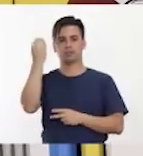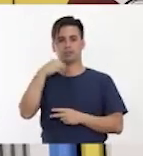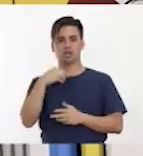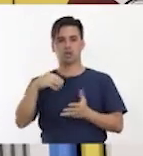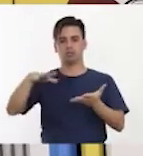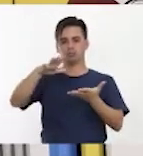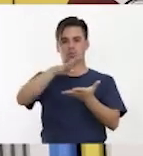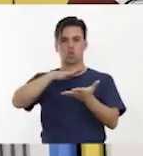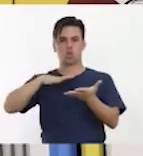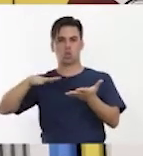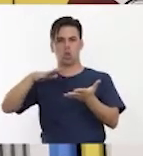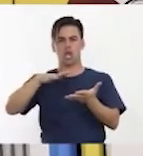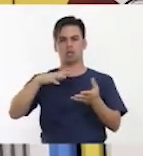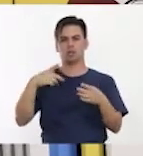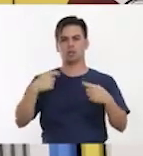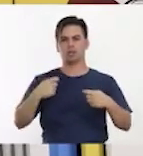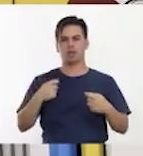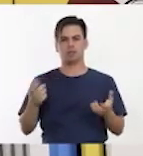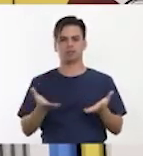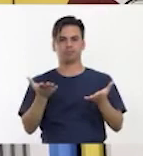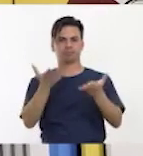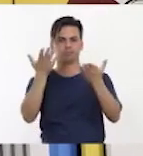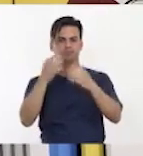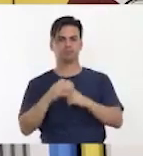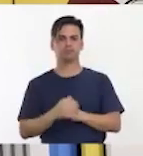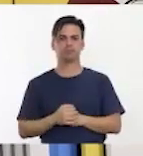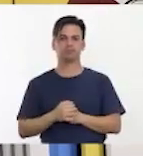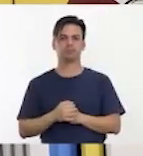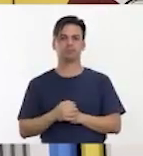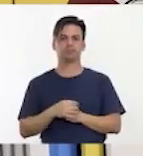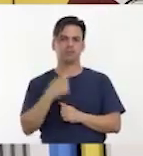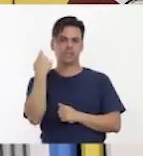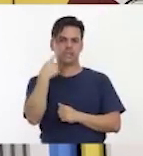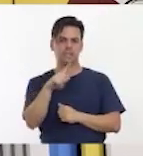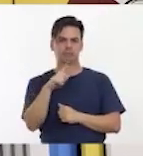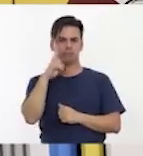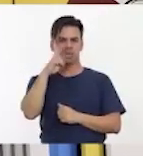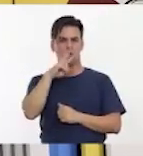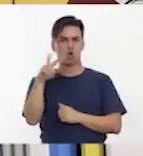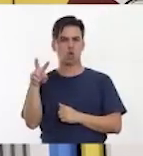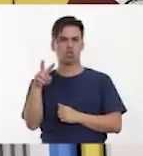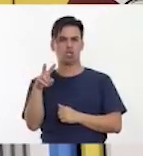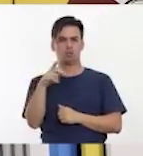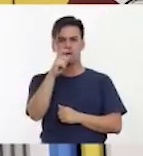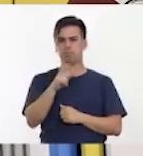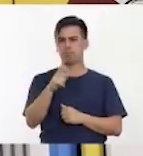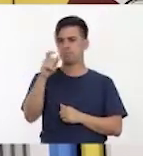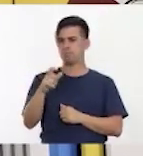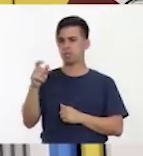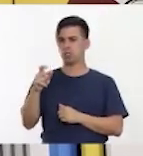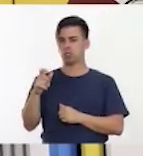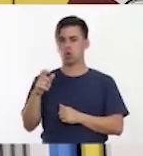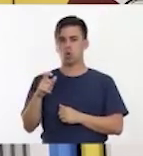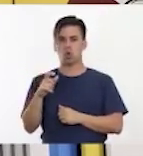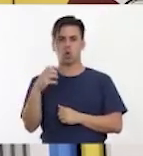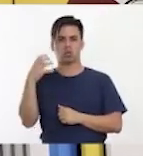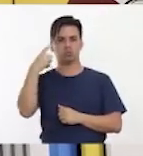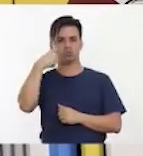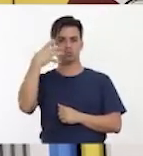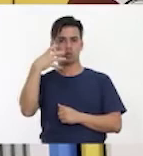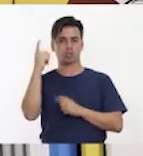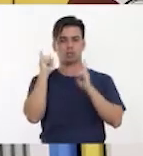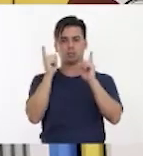desarrollar. Asimismo, reflejar las distintas posiciones que asumen las fuerzas políticas